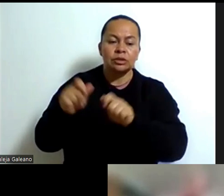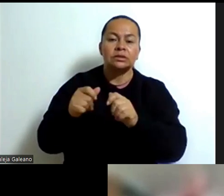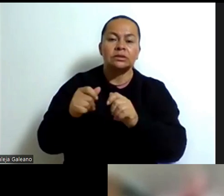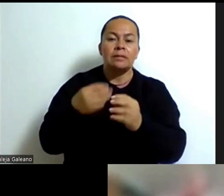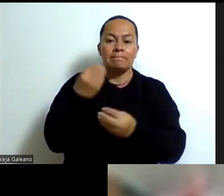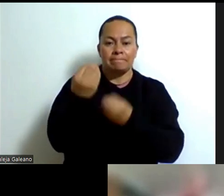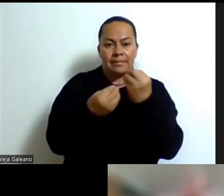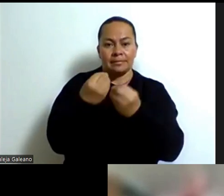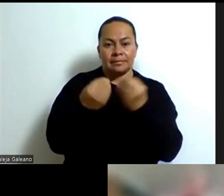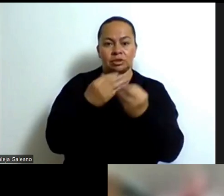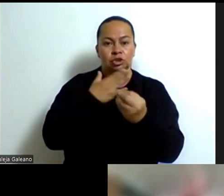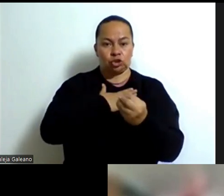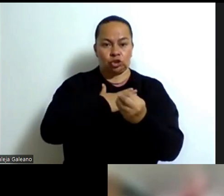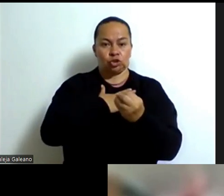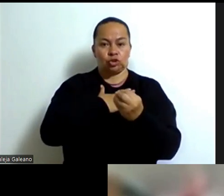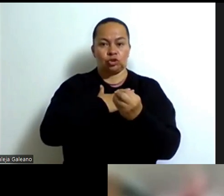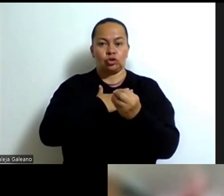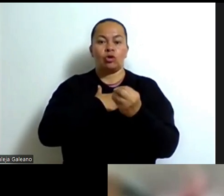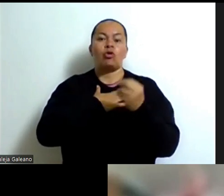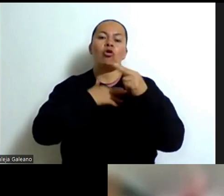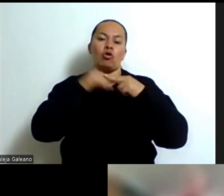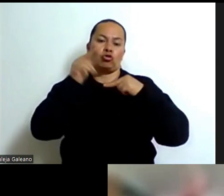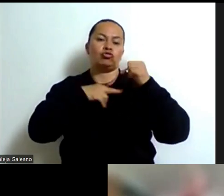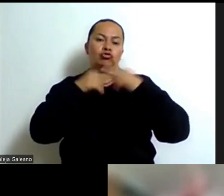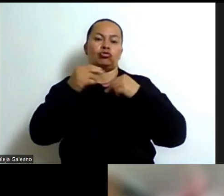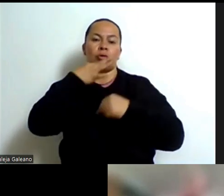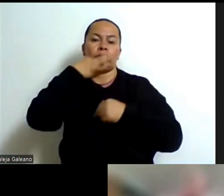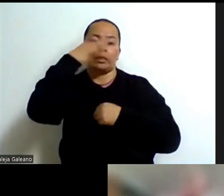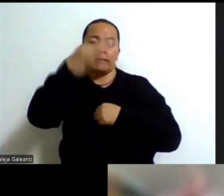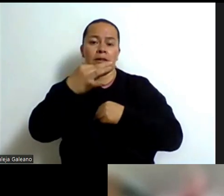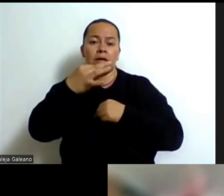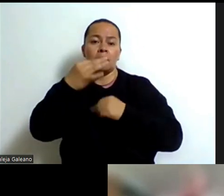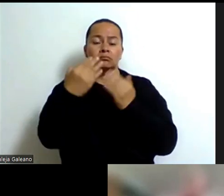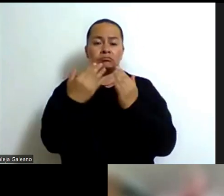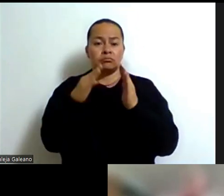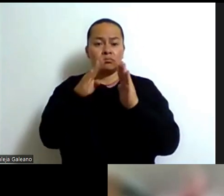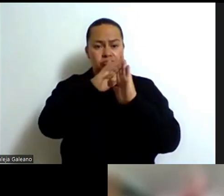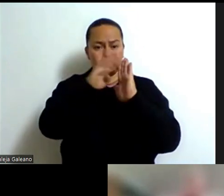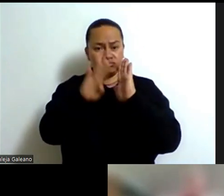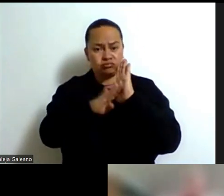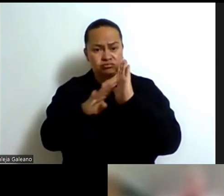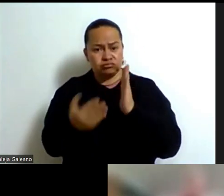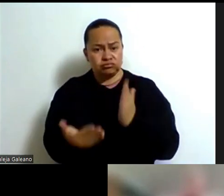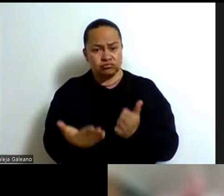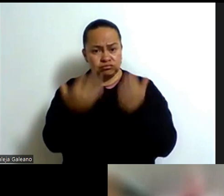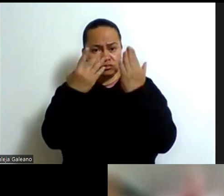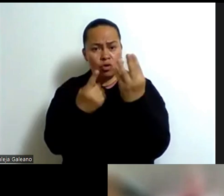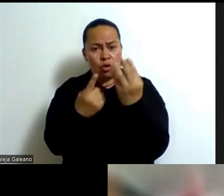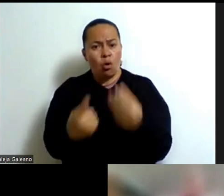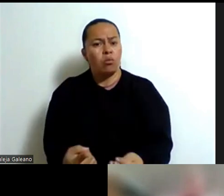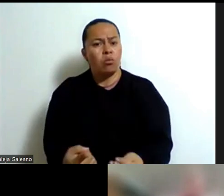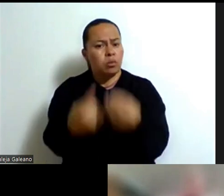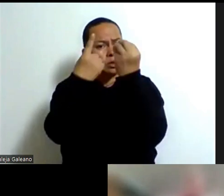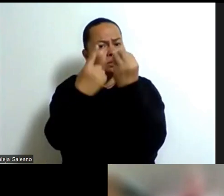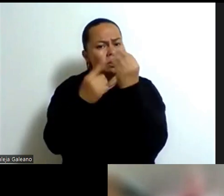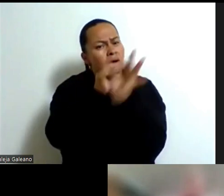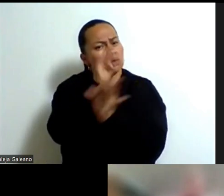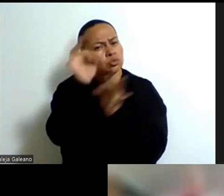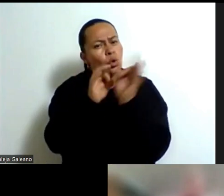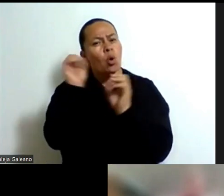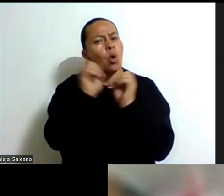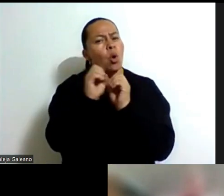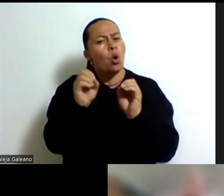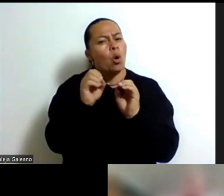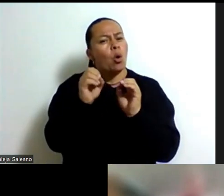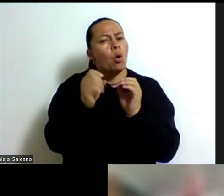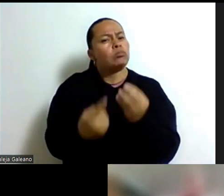eran se va a construir realmente una política de Cuidado o una política para cuidadores porque no